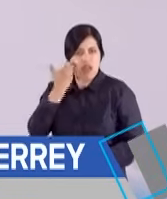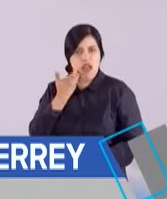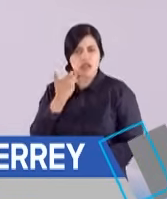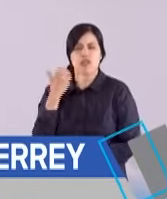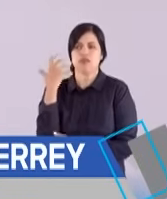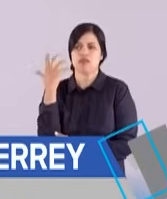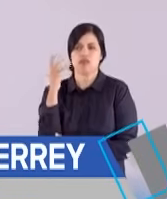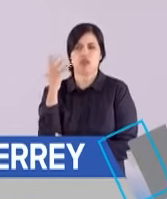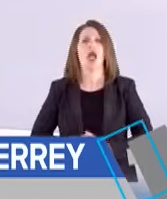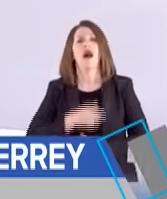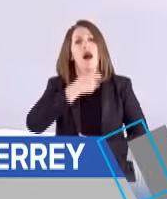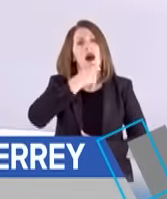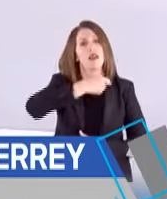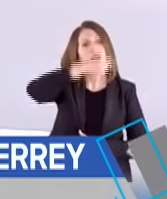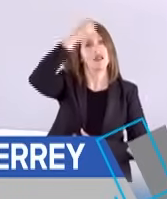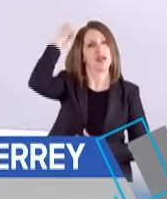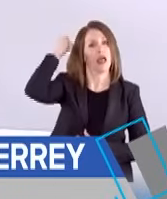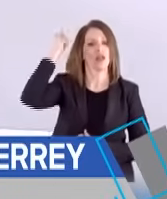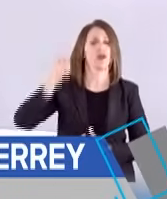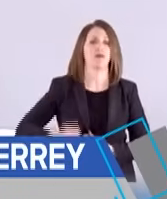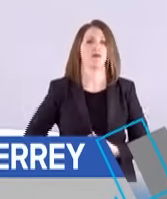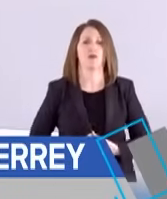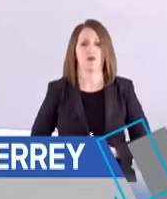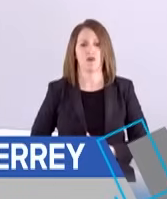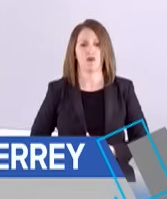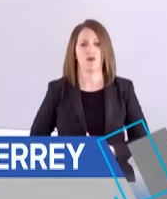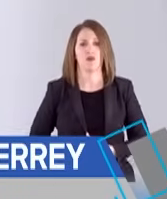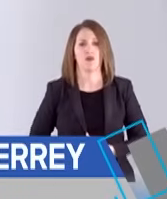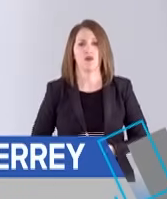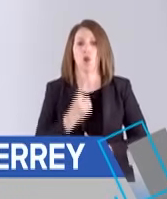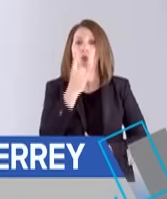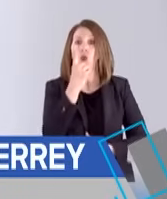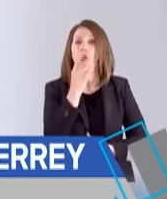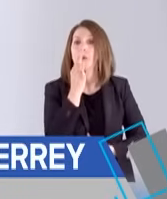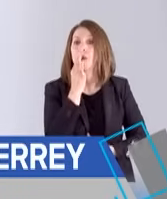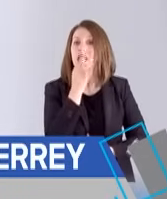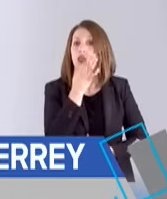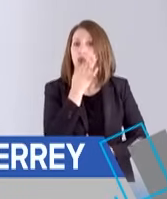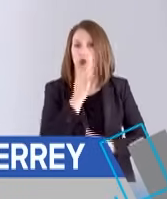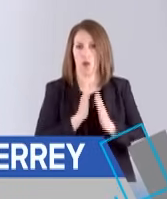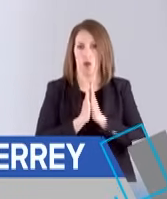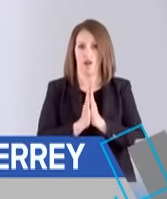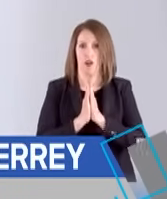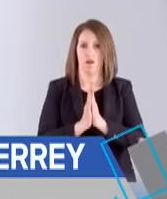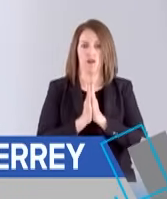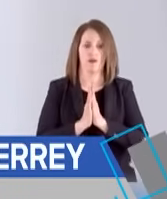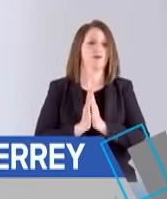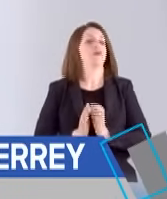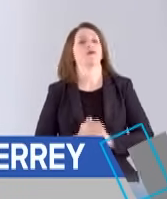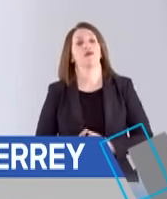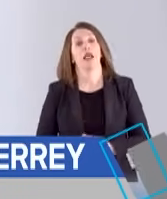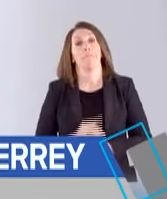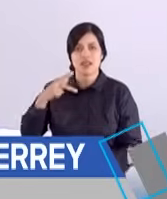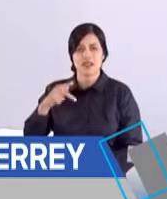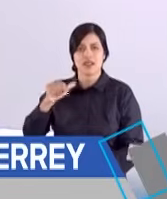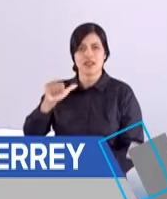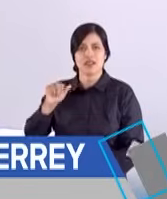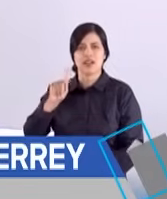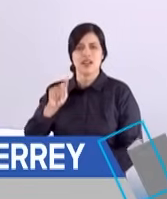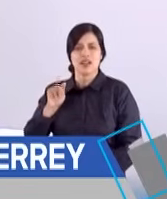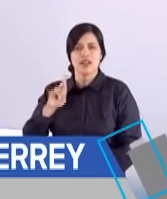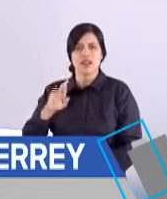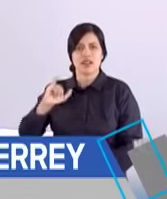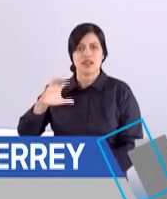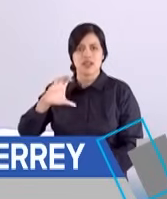árboles centenarios. En su intervención, Patricio Zambrano, candidato de Vida NL, adelantó que hará valer la representación que tiene el